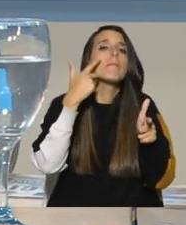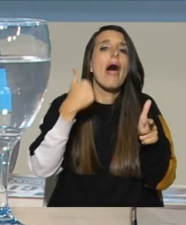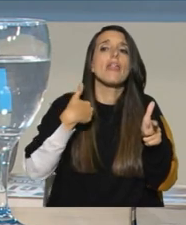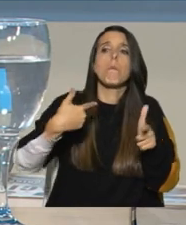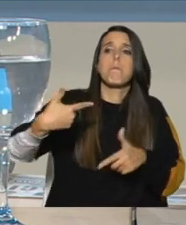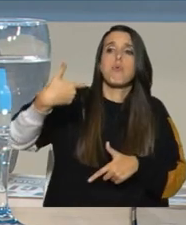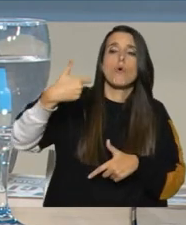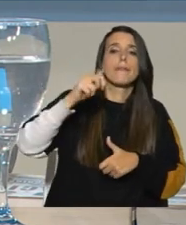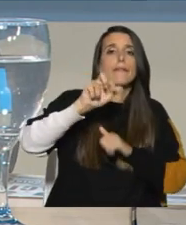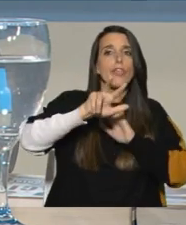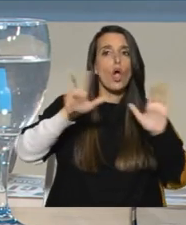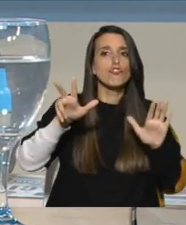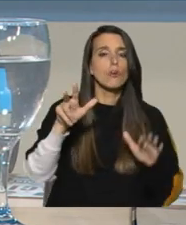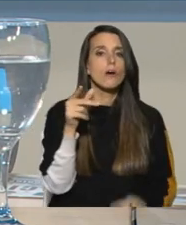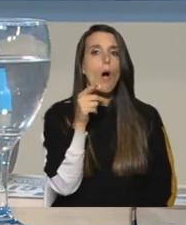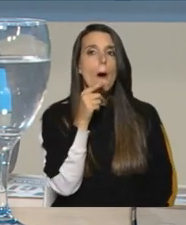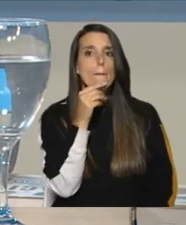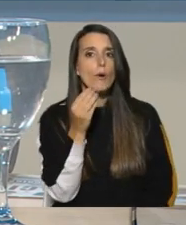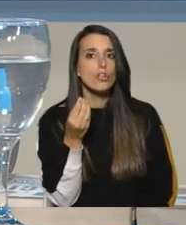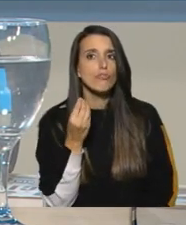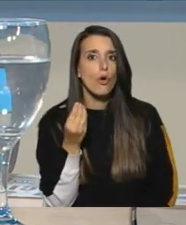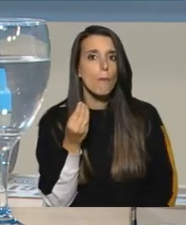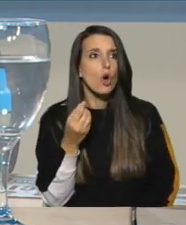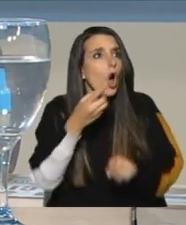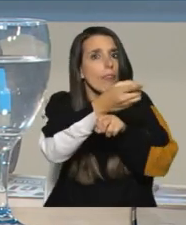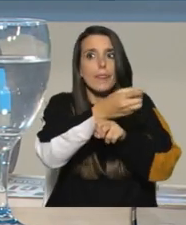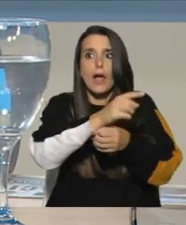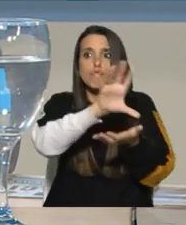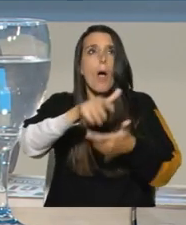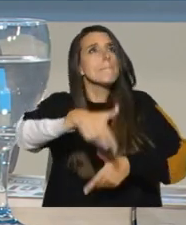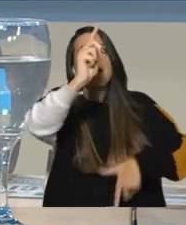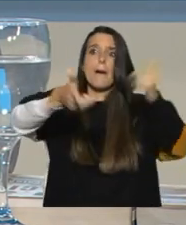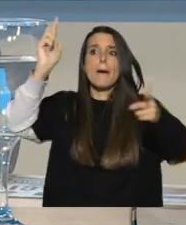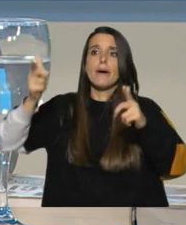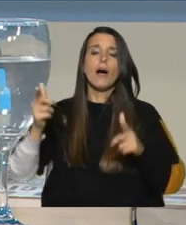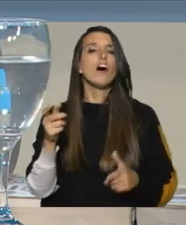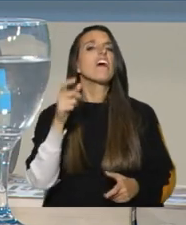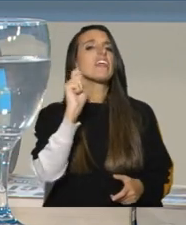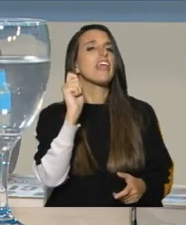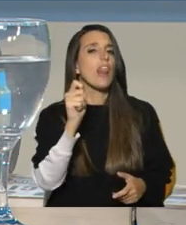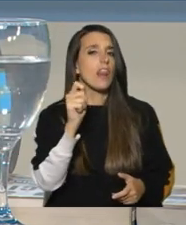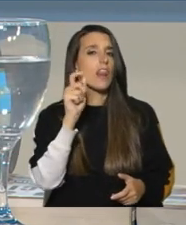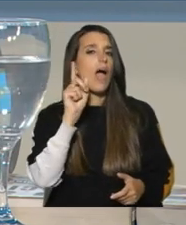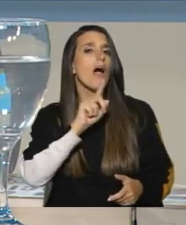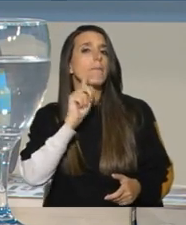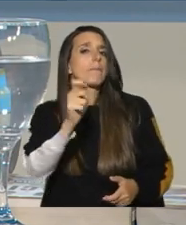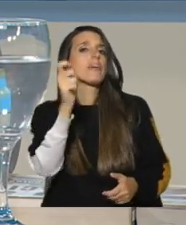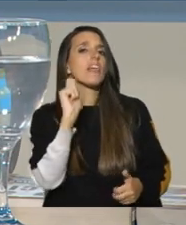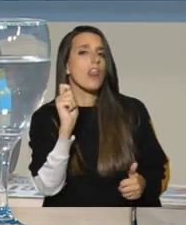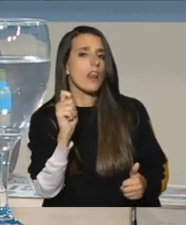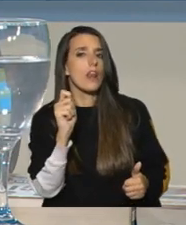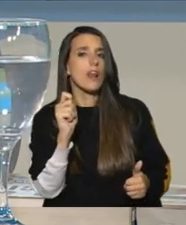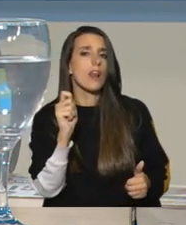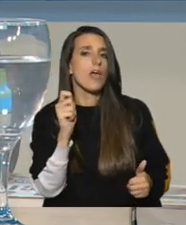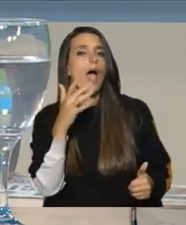¿el policía estaba atentando contra dicha ciudad a los tiros? ¿O quién provocó la situación?